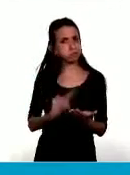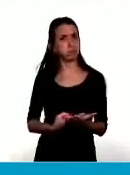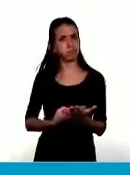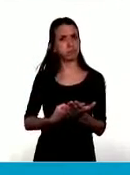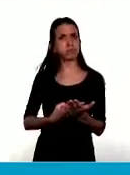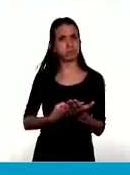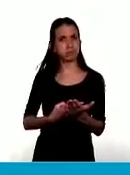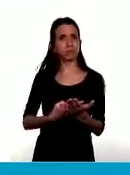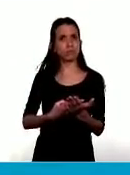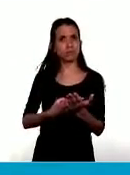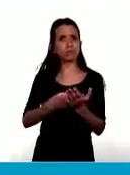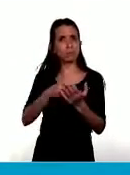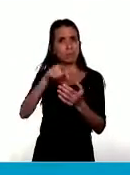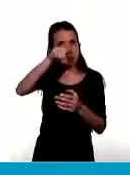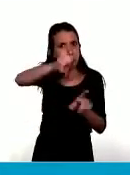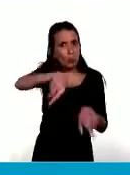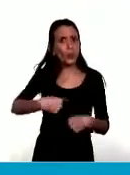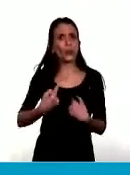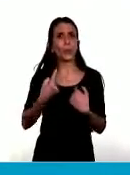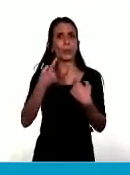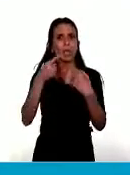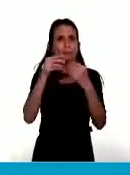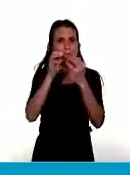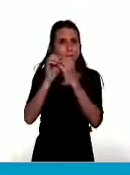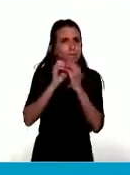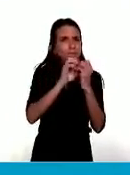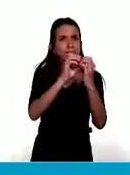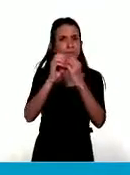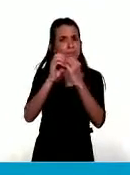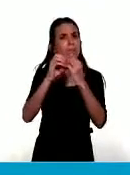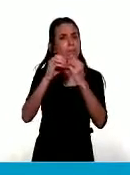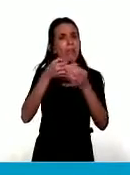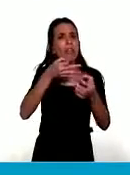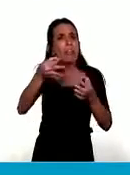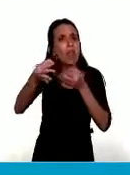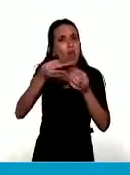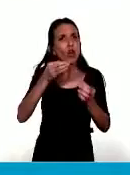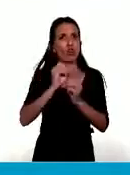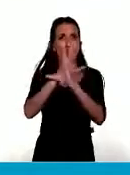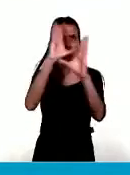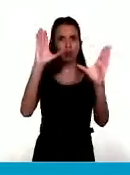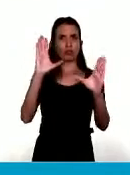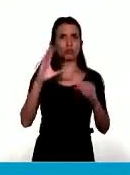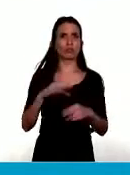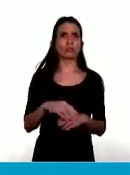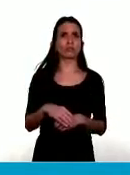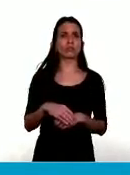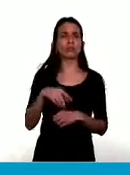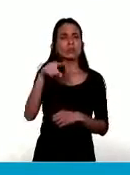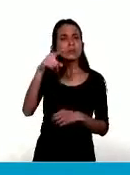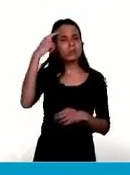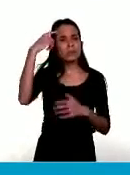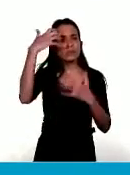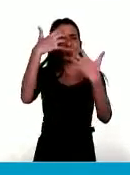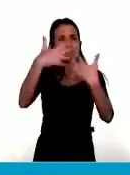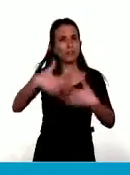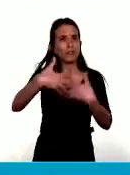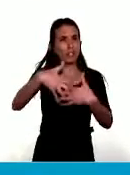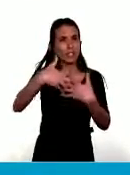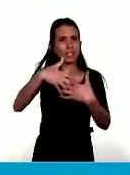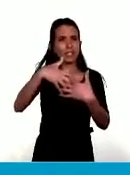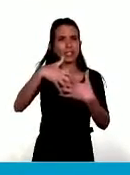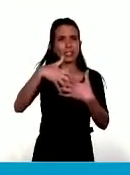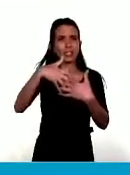traiga a discusión la tasa de capitalidad. Ahí yo hago una pequeña corrección con respecto a lo que decía el